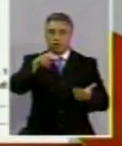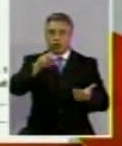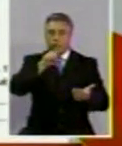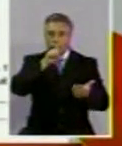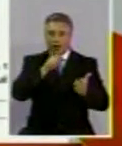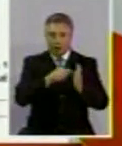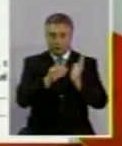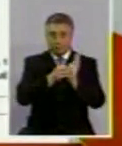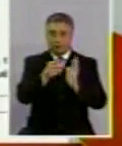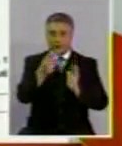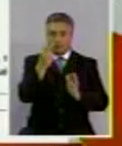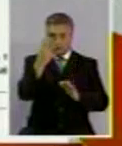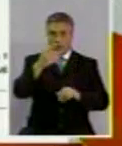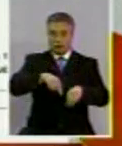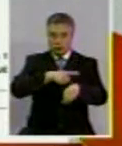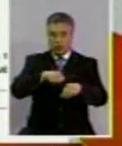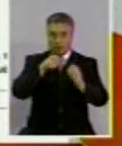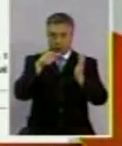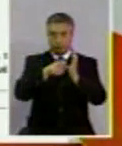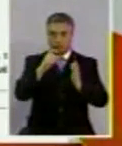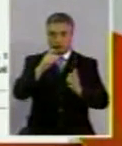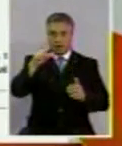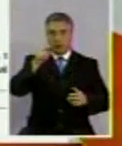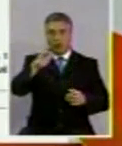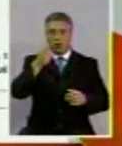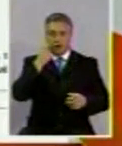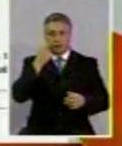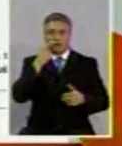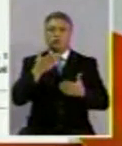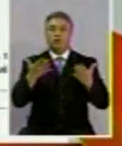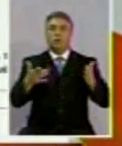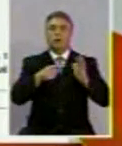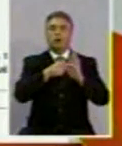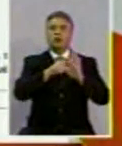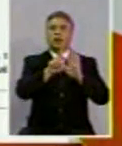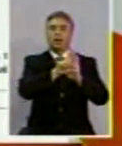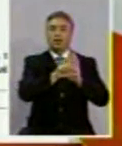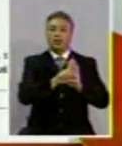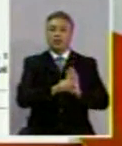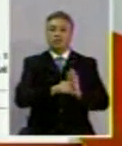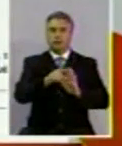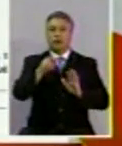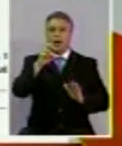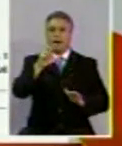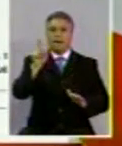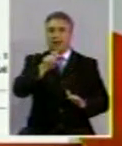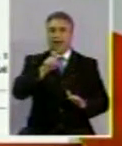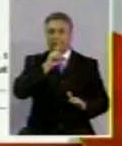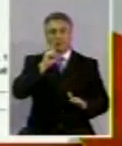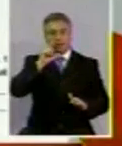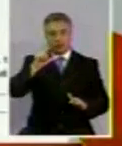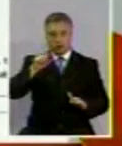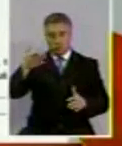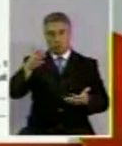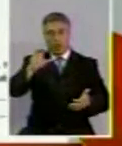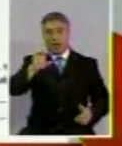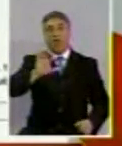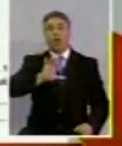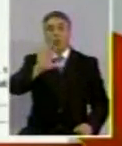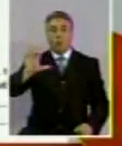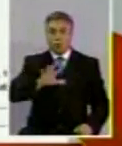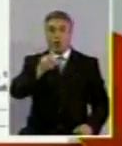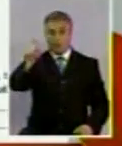en 24horas.cl pueden conocer, por ejemplo, cómo está la legislación del plástico en otros países, como en Europa,